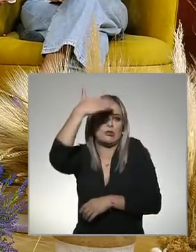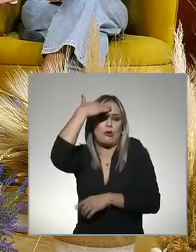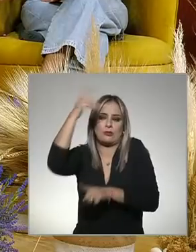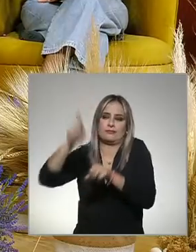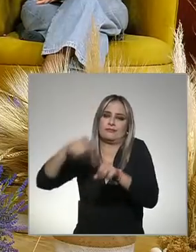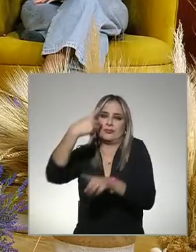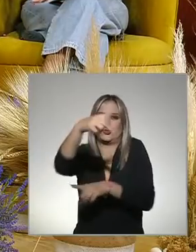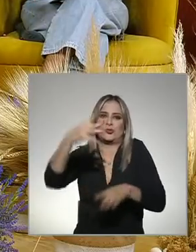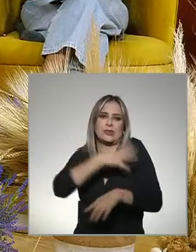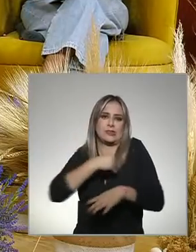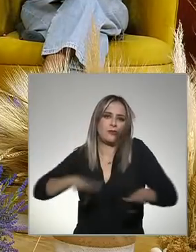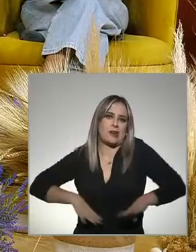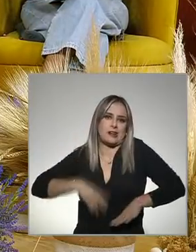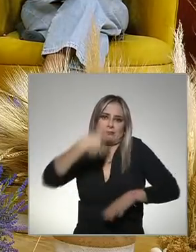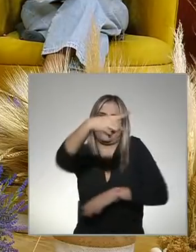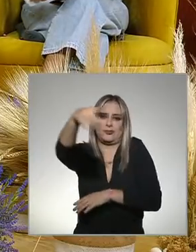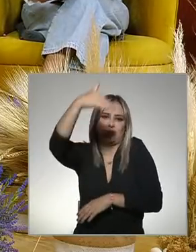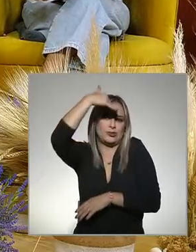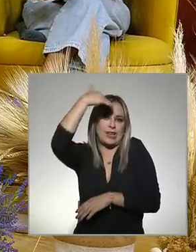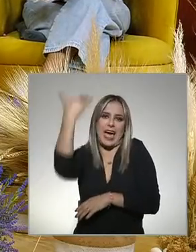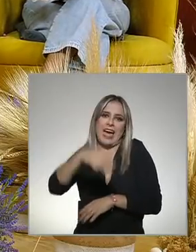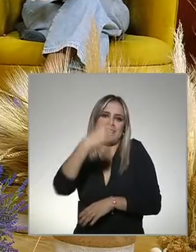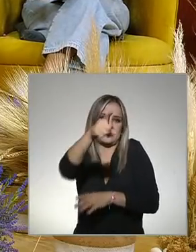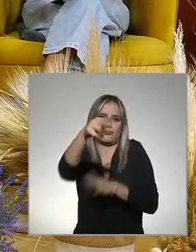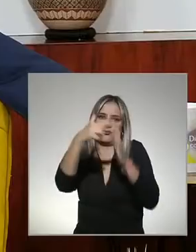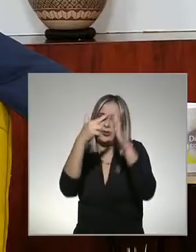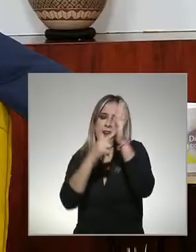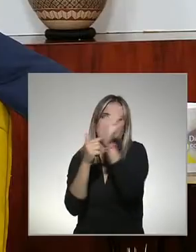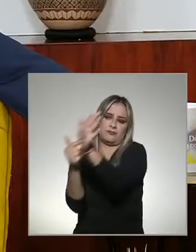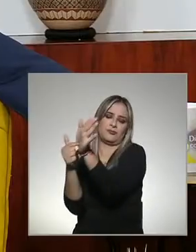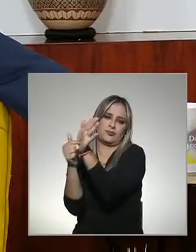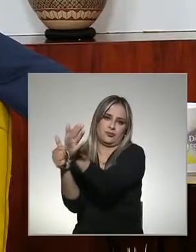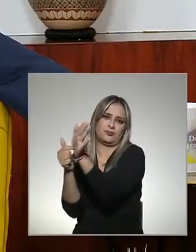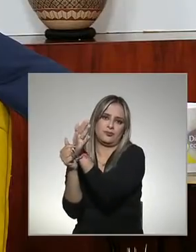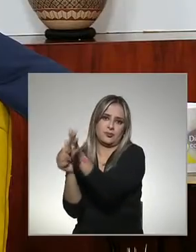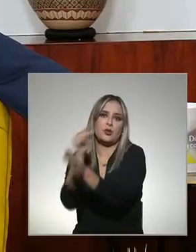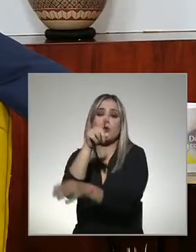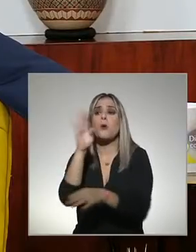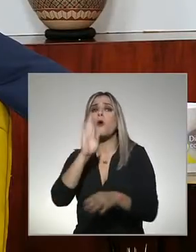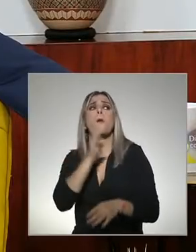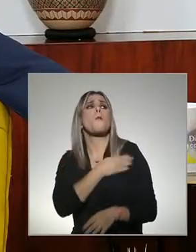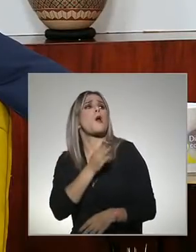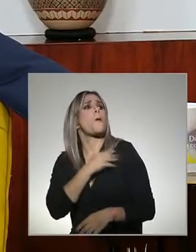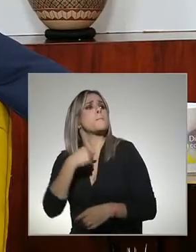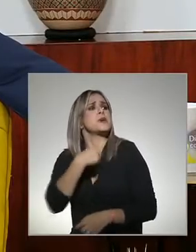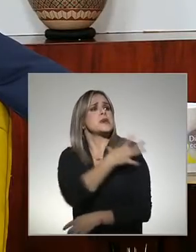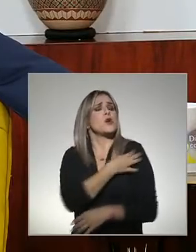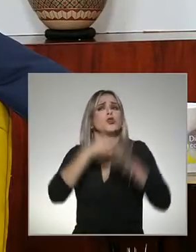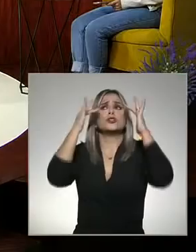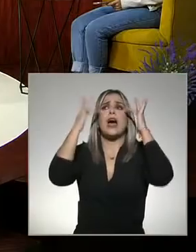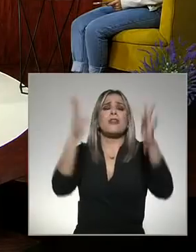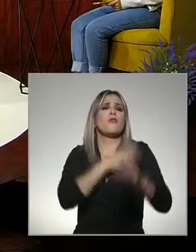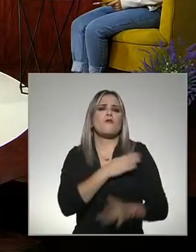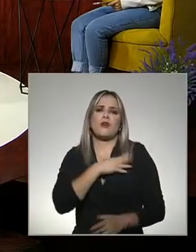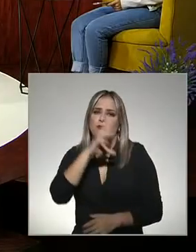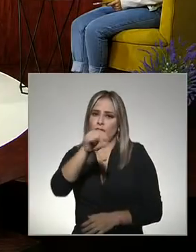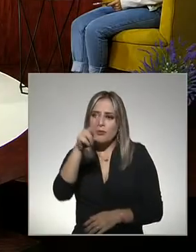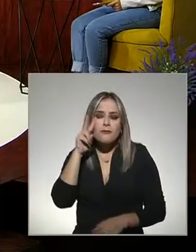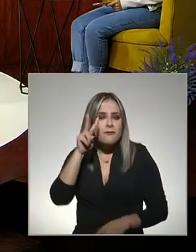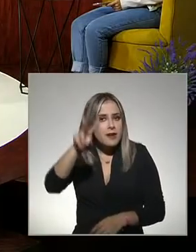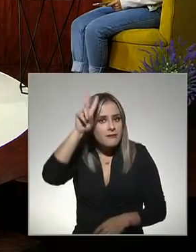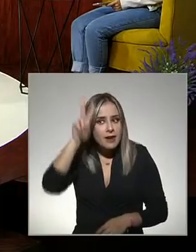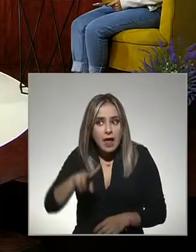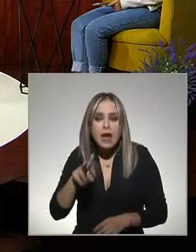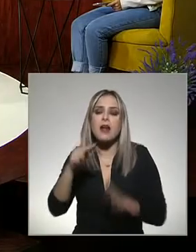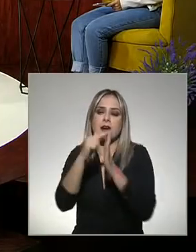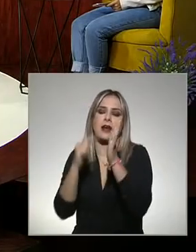Así es, y no engañarte, no negar lo que tienes frente a ti, ¿no? Claro que sí. Vamos a ver este mensaje de Marisa Escribano y